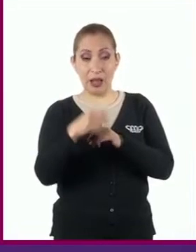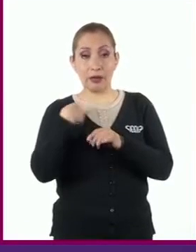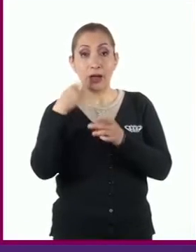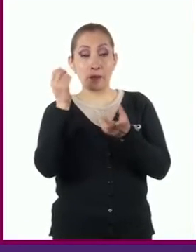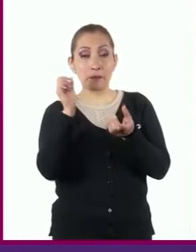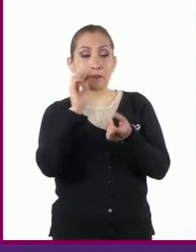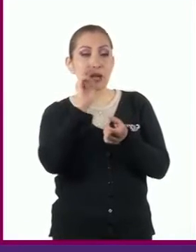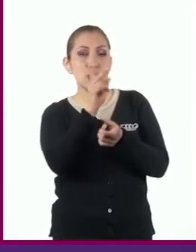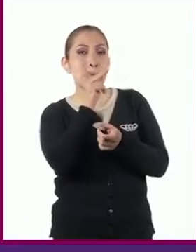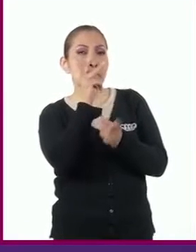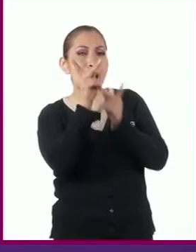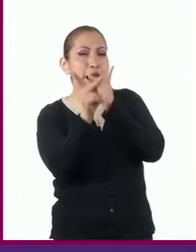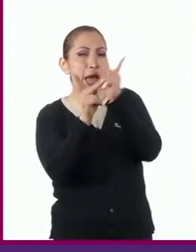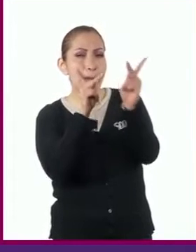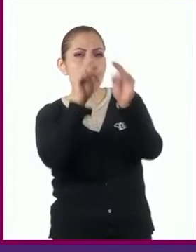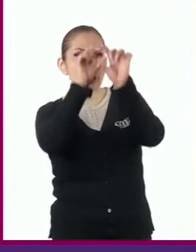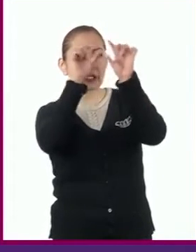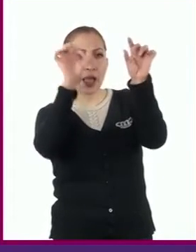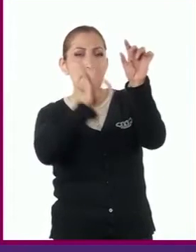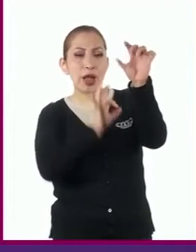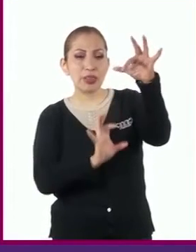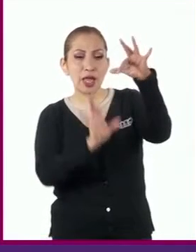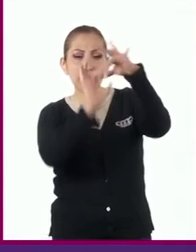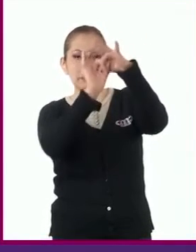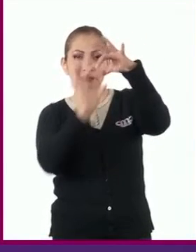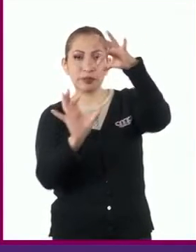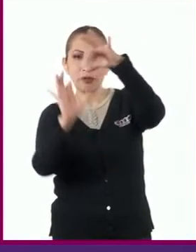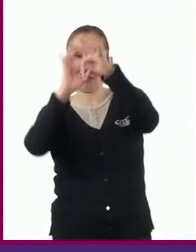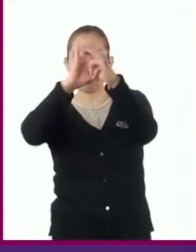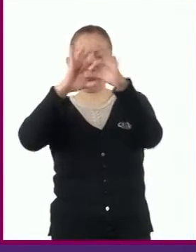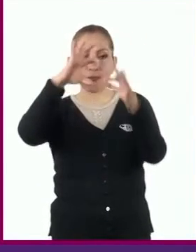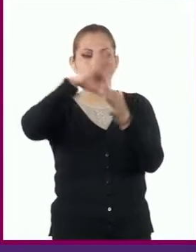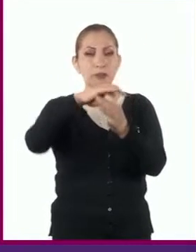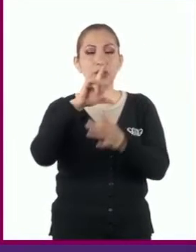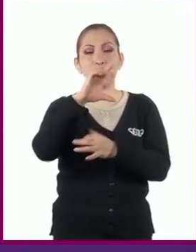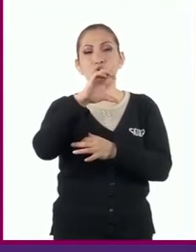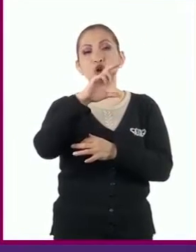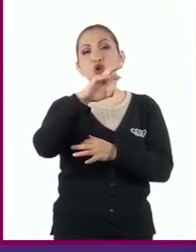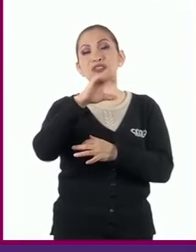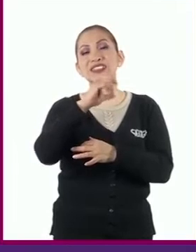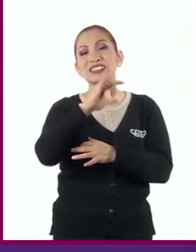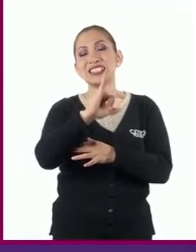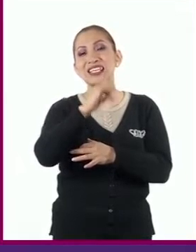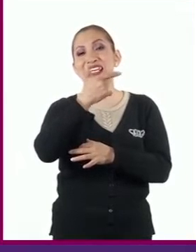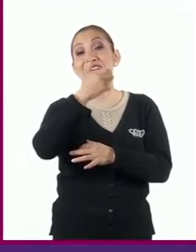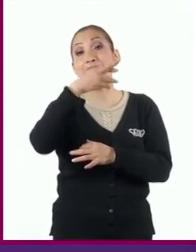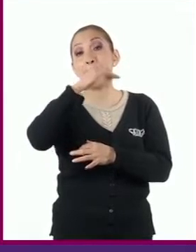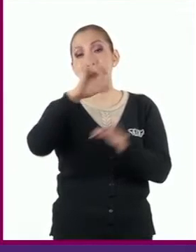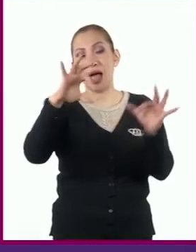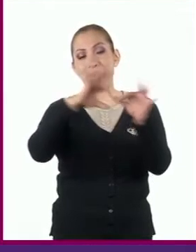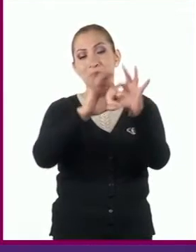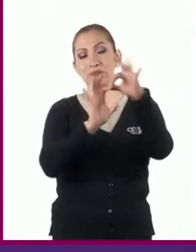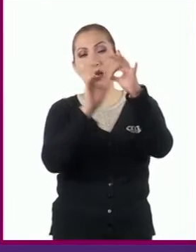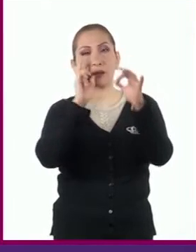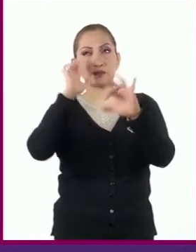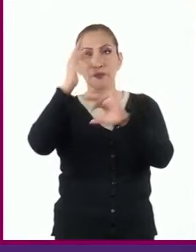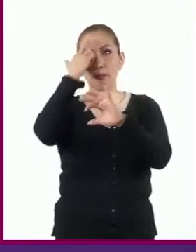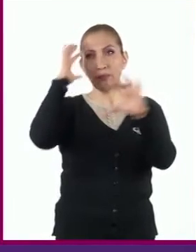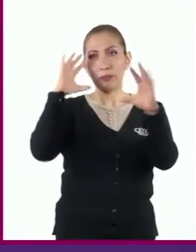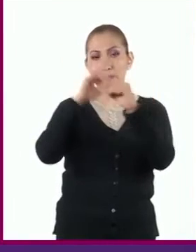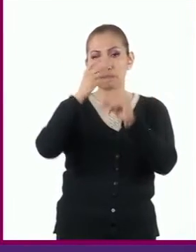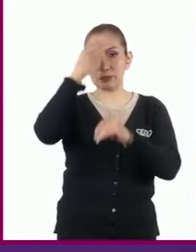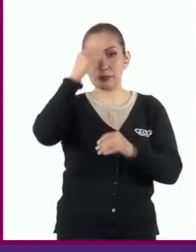irán apareciendo palabras que se pueden ir cruzando, por ello el nombre de crucigrama, para que podamos repasar